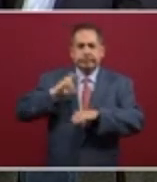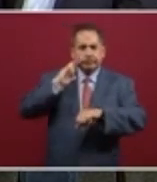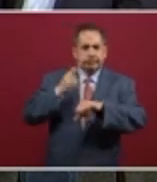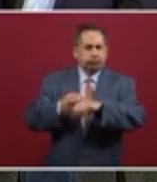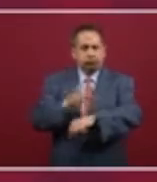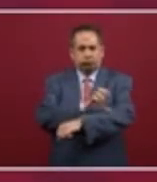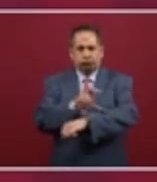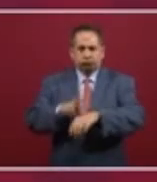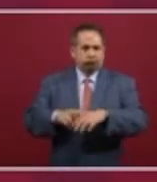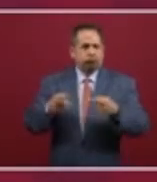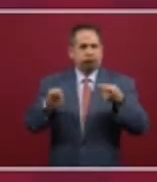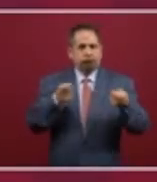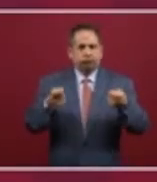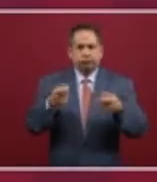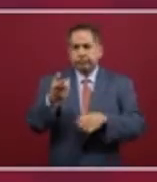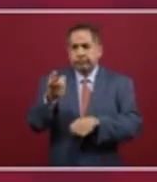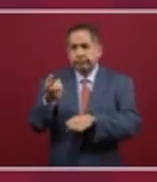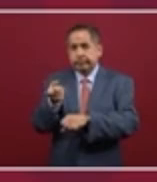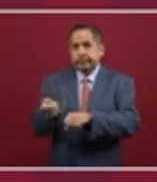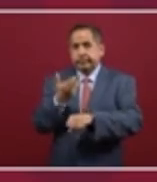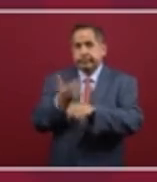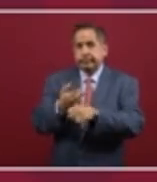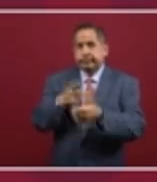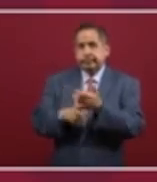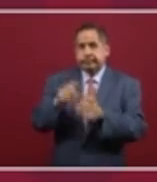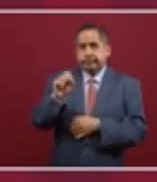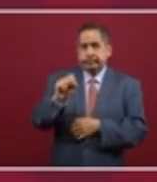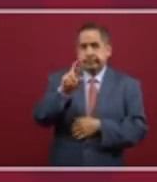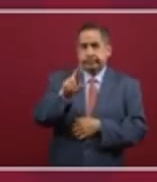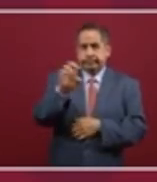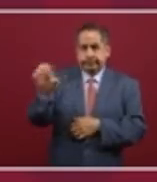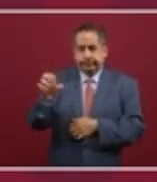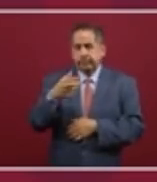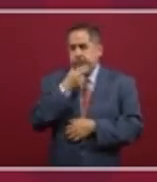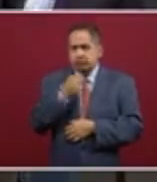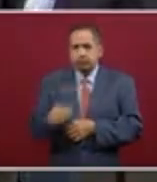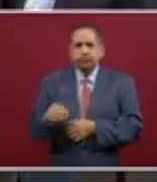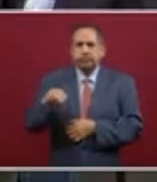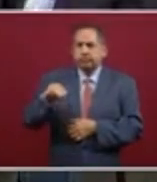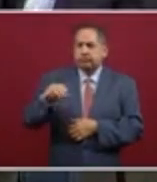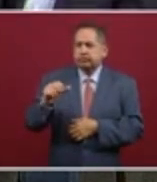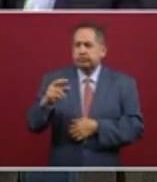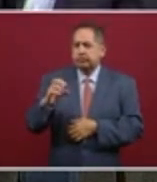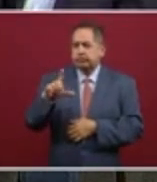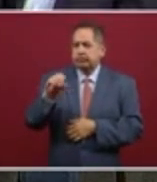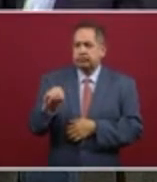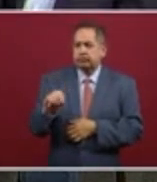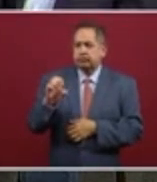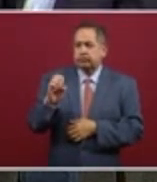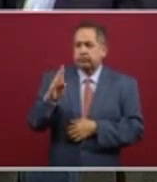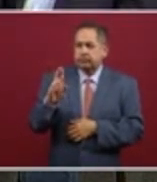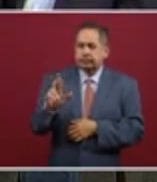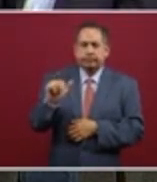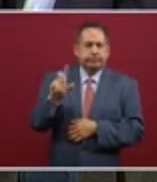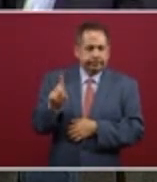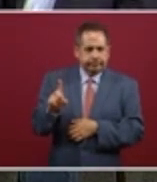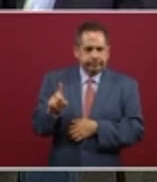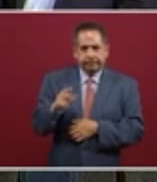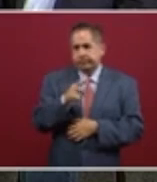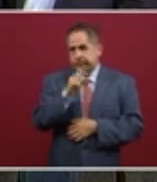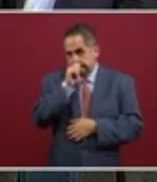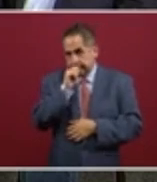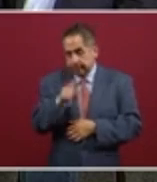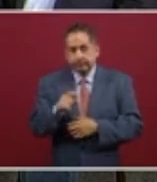sánchez para coordinar las acciones de la guardia nacional en la frontera francisco garduño yáñez para realizar los enlaces de autoridades migratorias